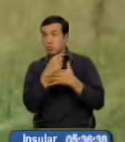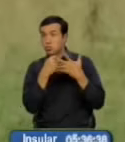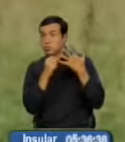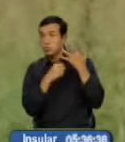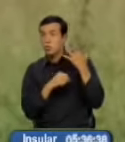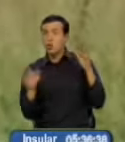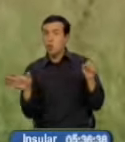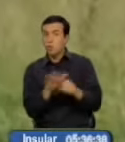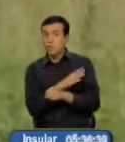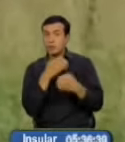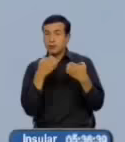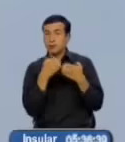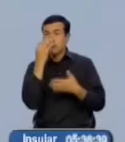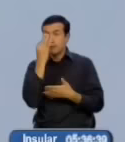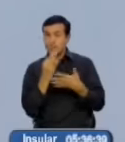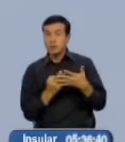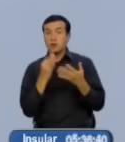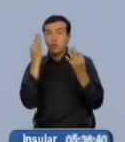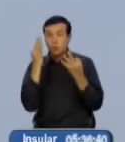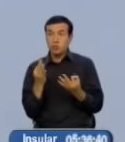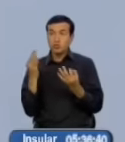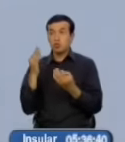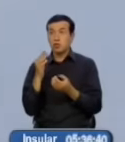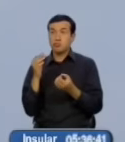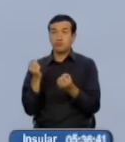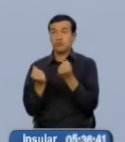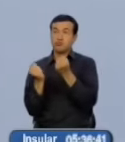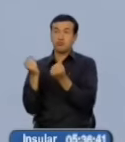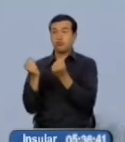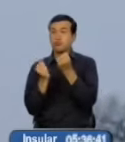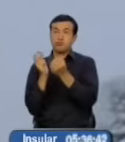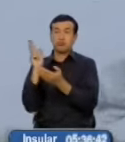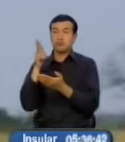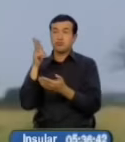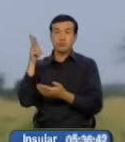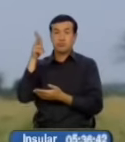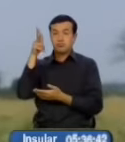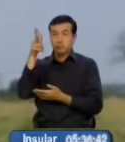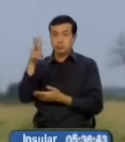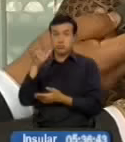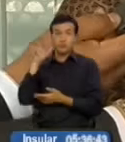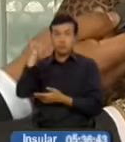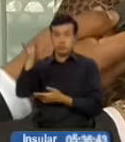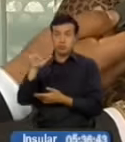con todos los instrumentos que permiten la aeronavegabilidad y que estaban especificados en el